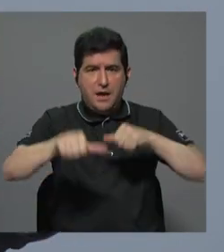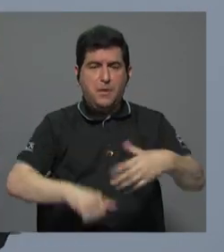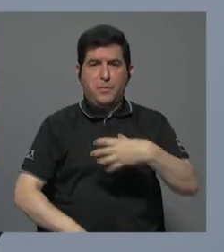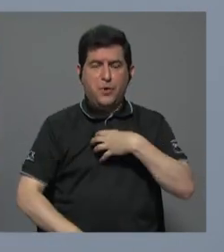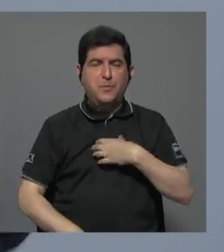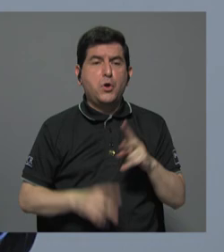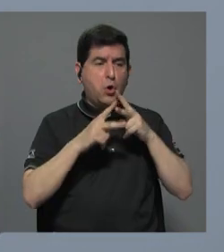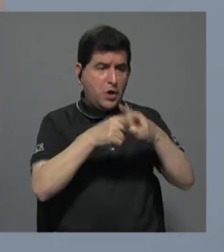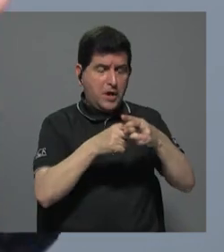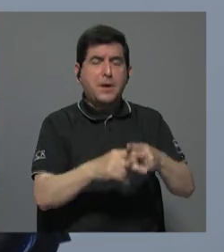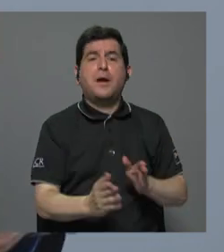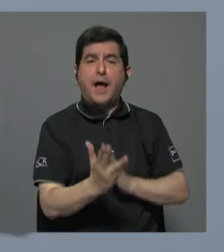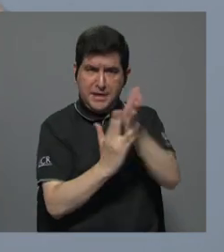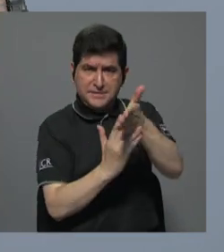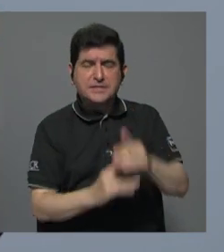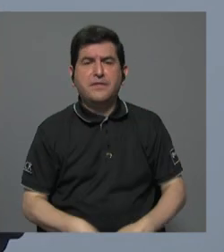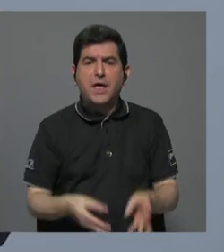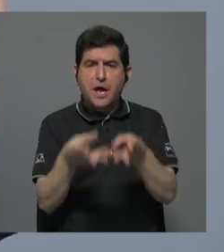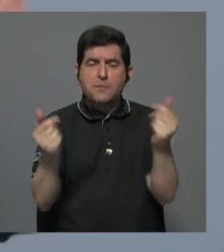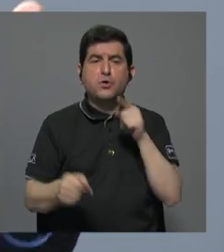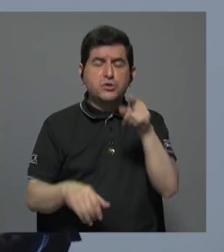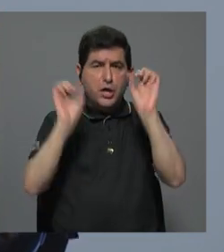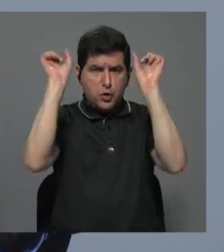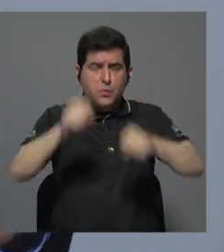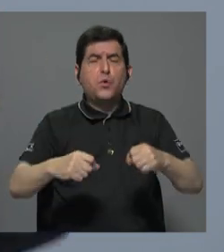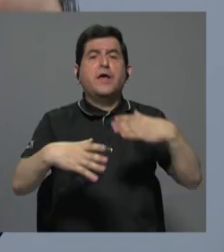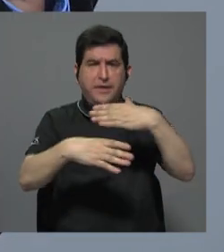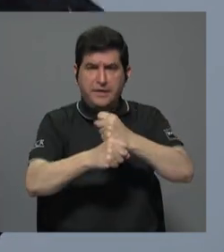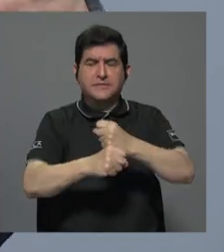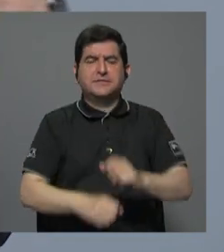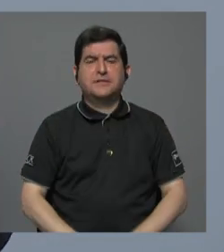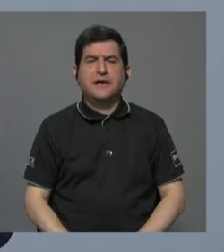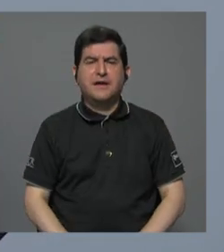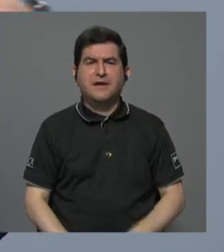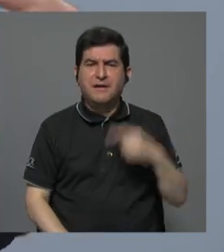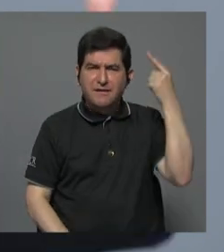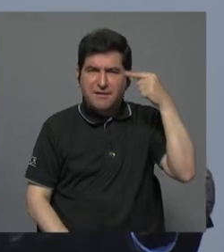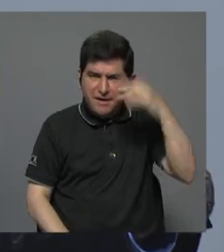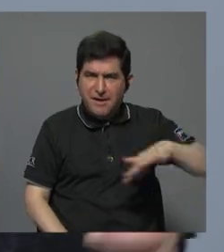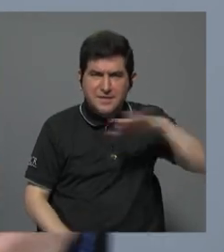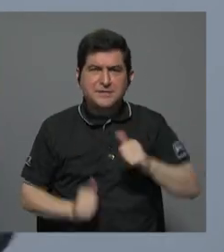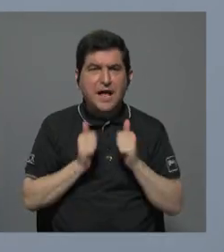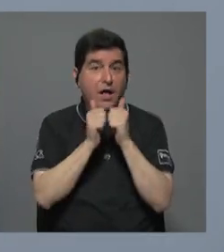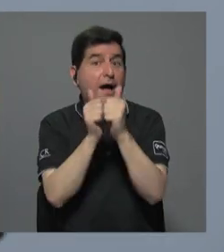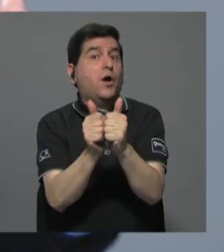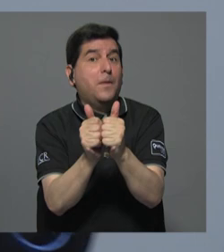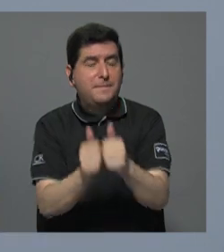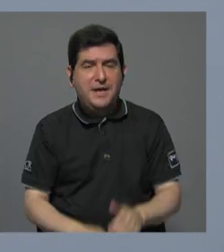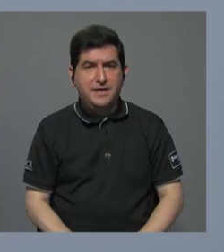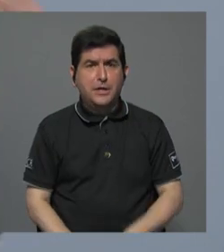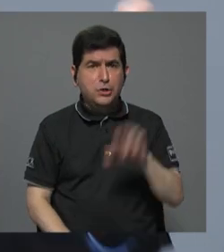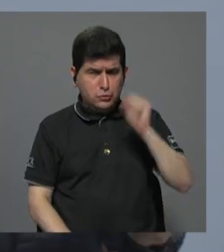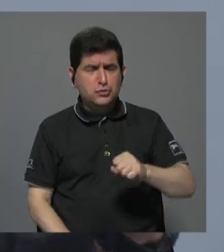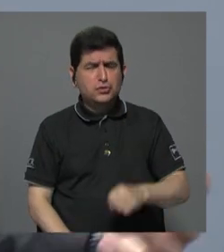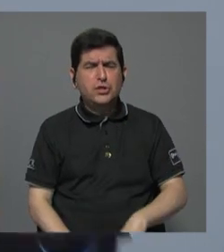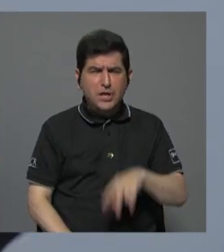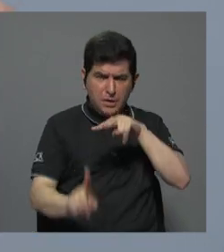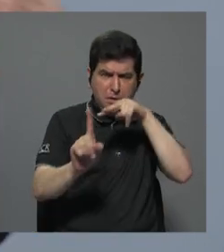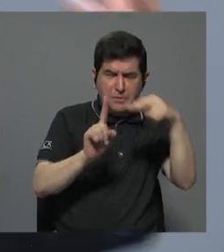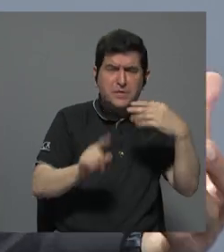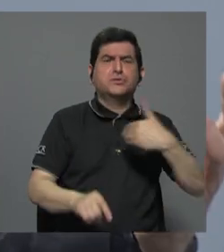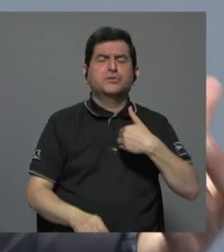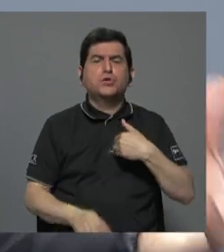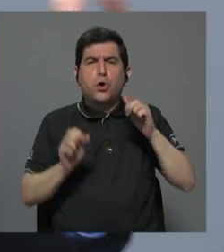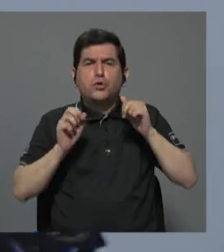al crédito para que puedan producir lo que ellos pueden llegar a producir y un estado que acompañe un estado compañero visionario que